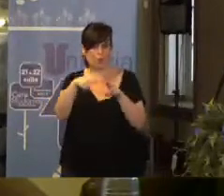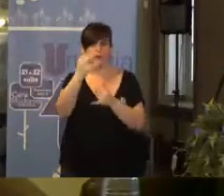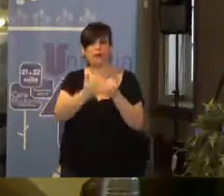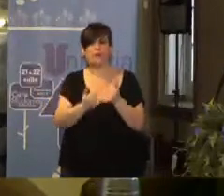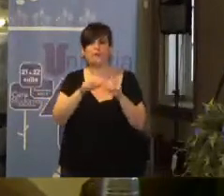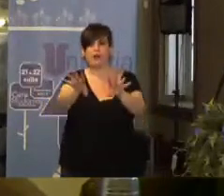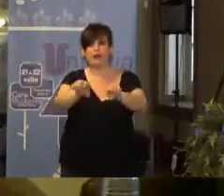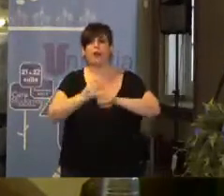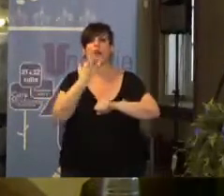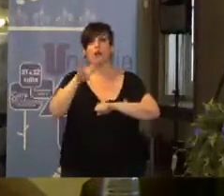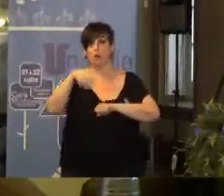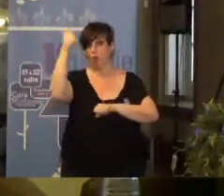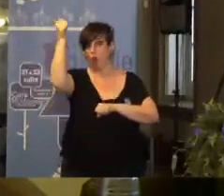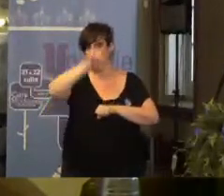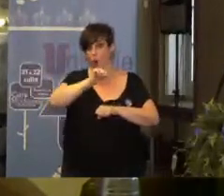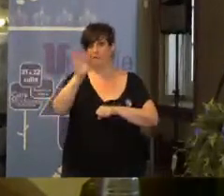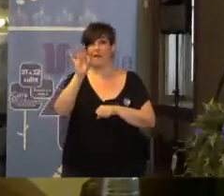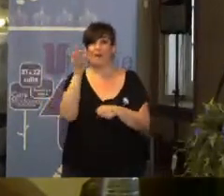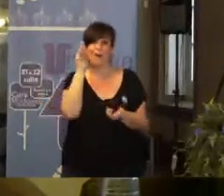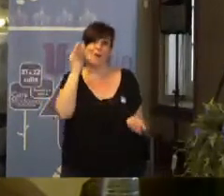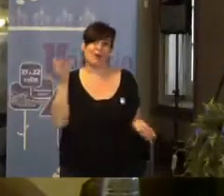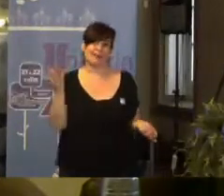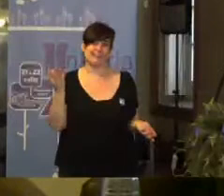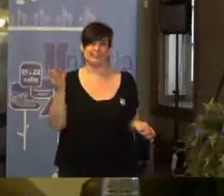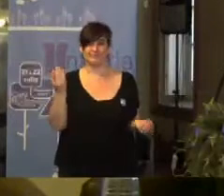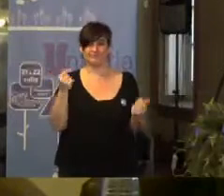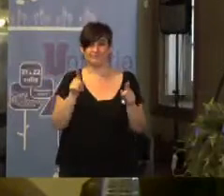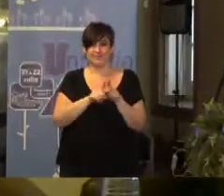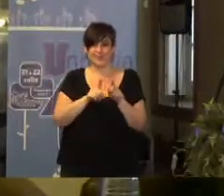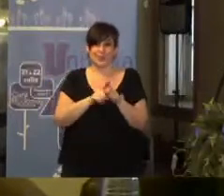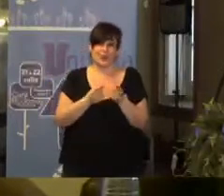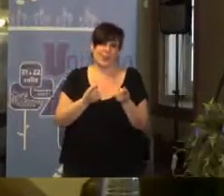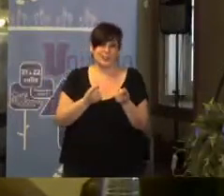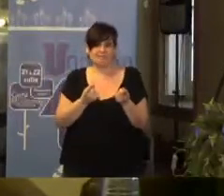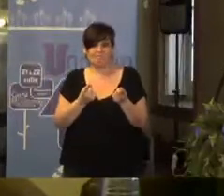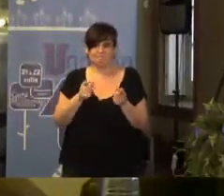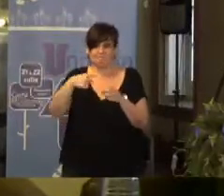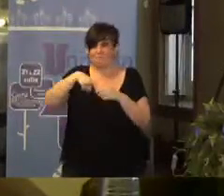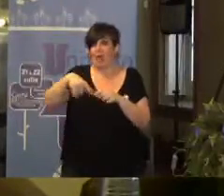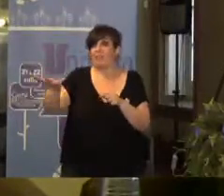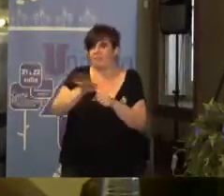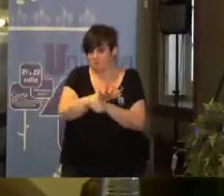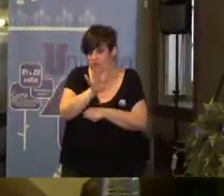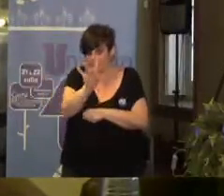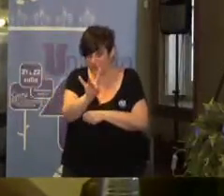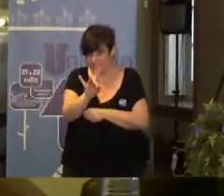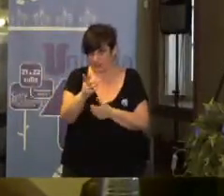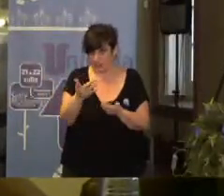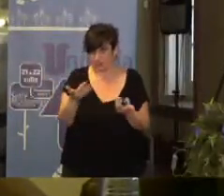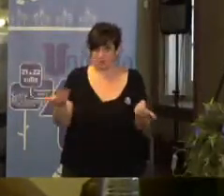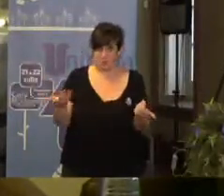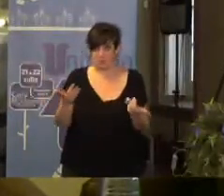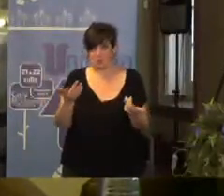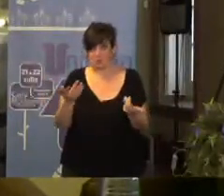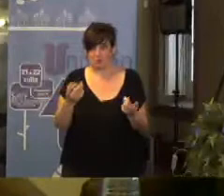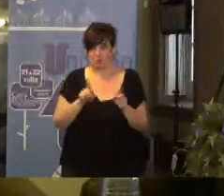homes ou de mulleres de palla que ocupaban prazas de cota,